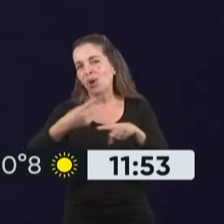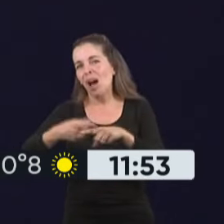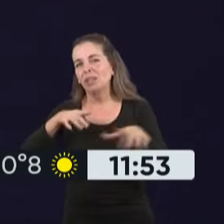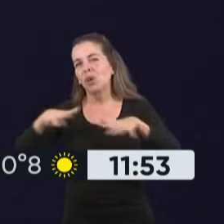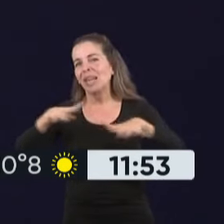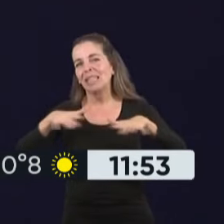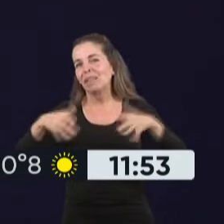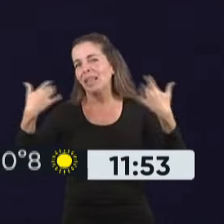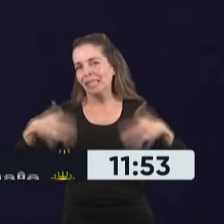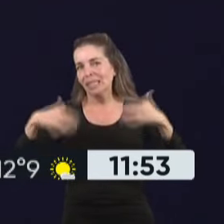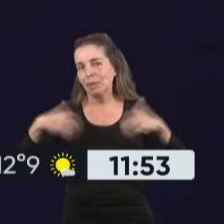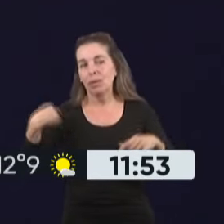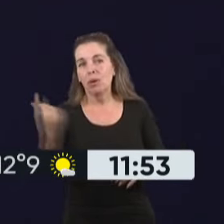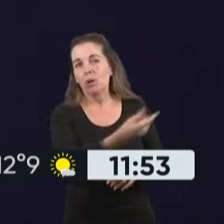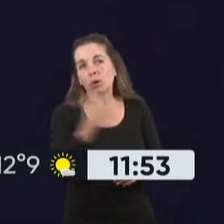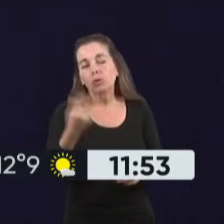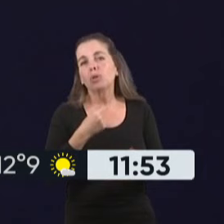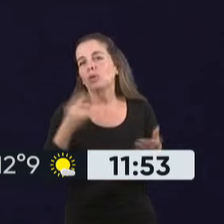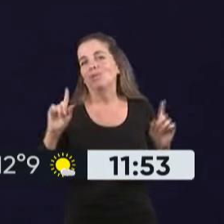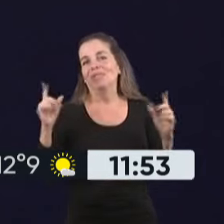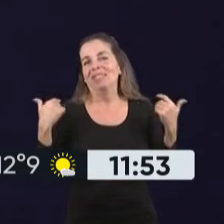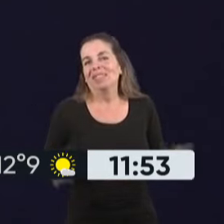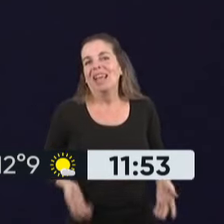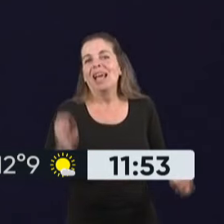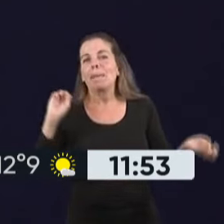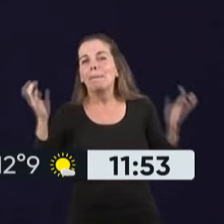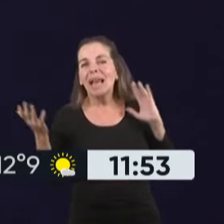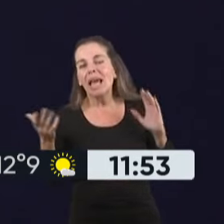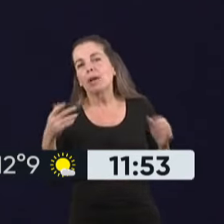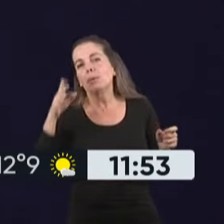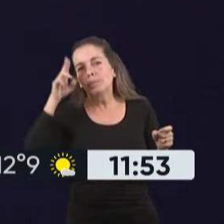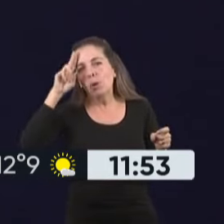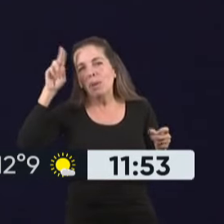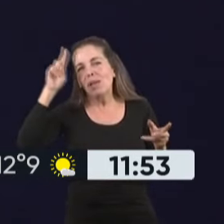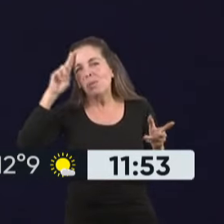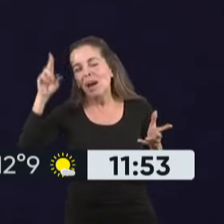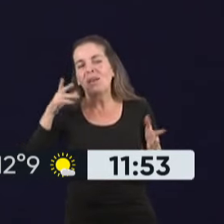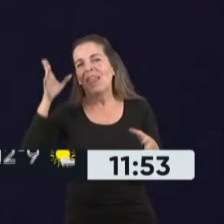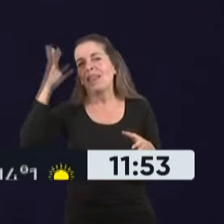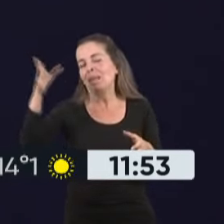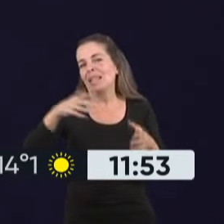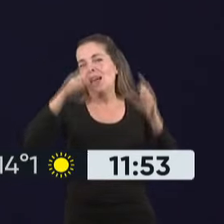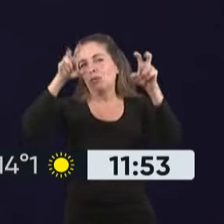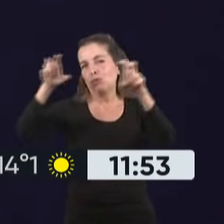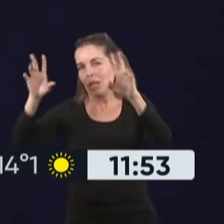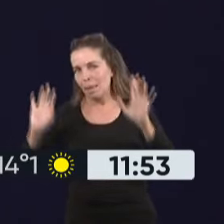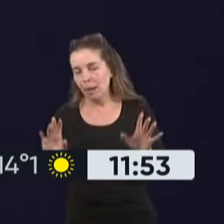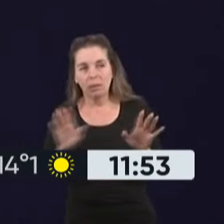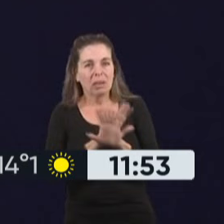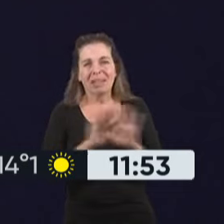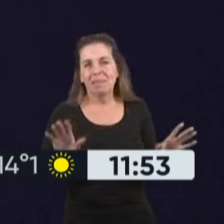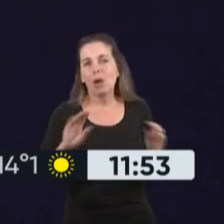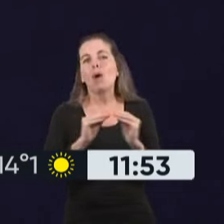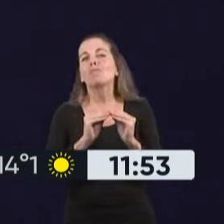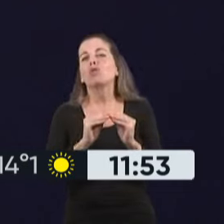a que el presidente de la Nación atraviese esa agenda cargada. Es simplemente por eso, de